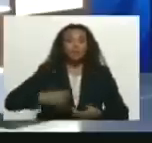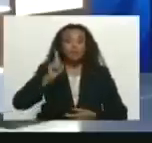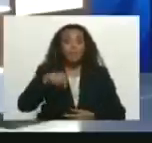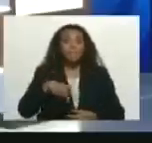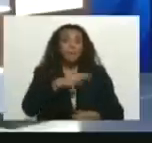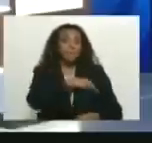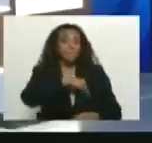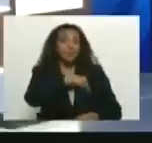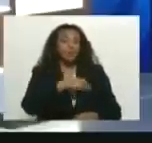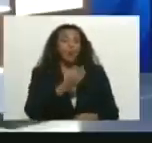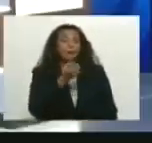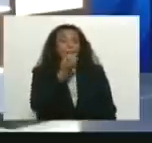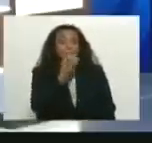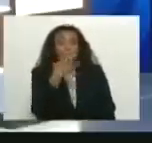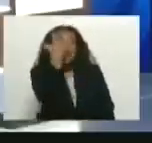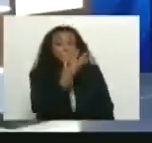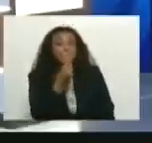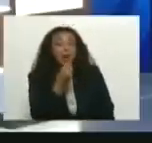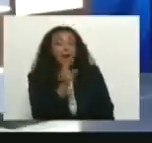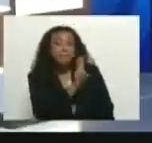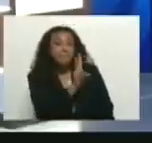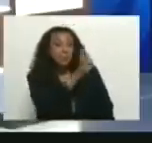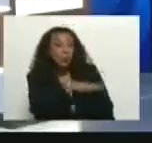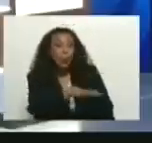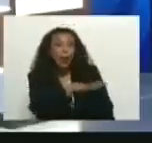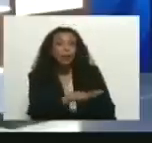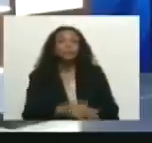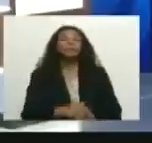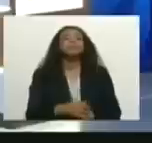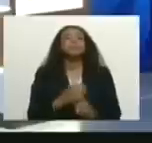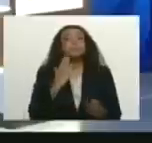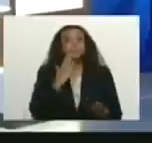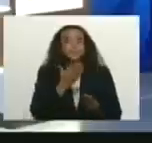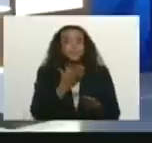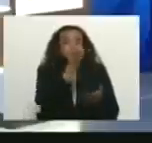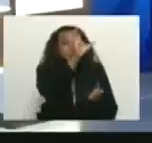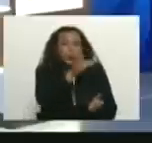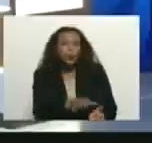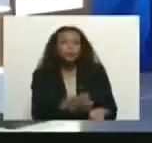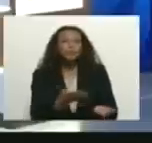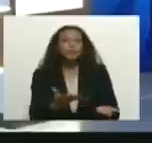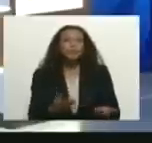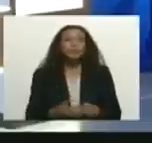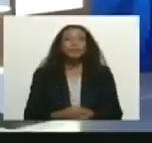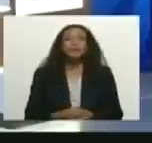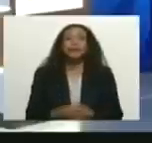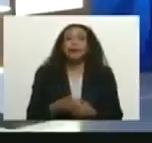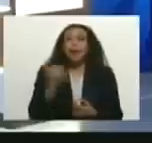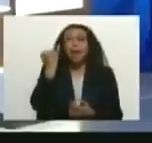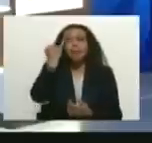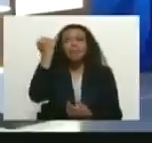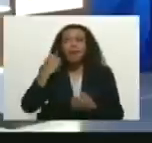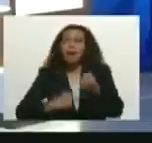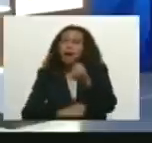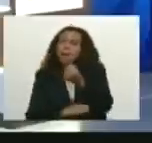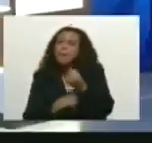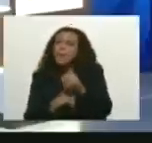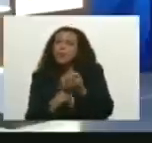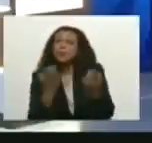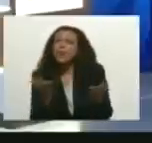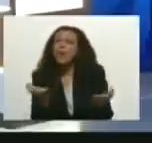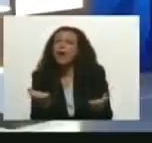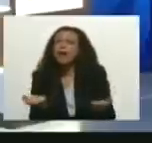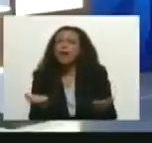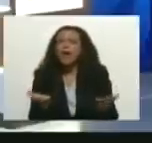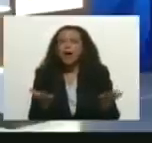Misión Venezuela Bella, Jacqueline Faría, la idea de darle un